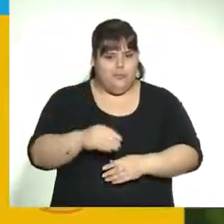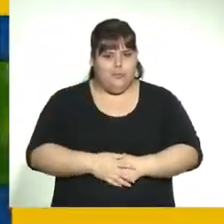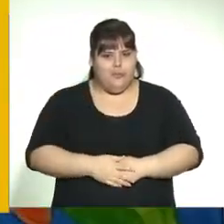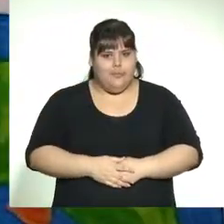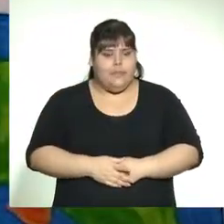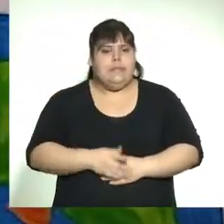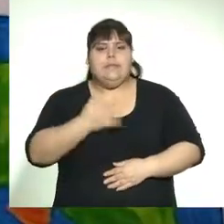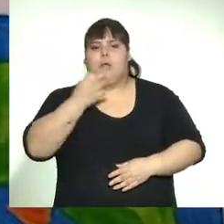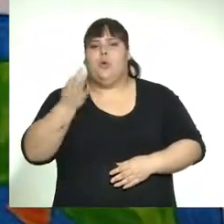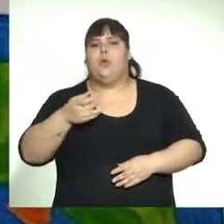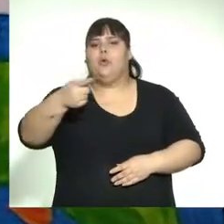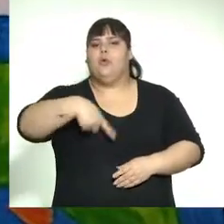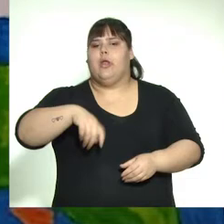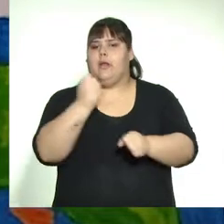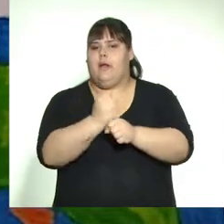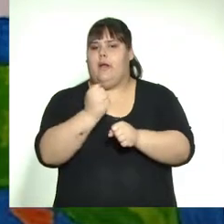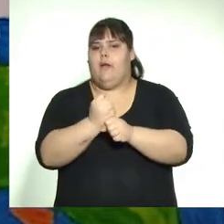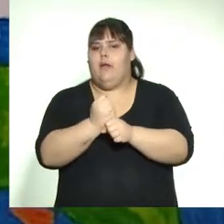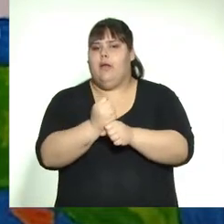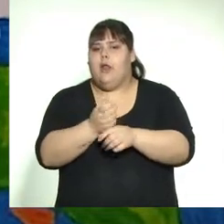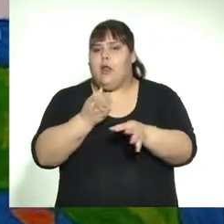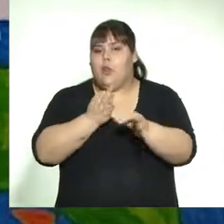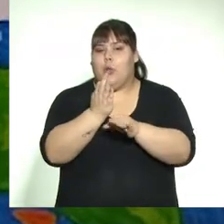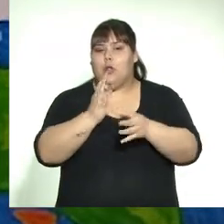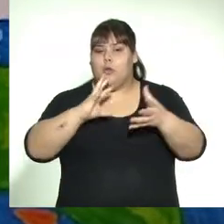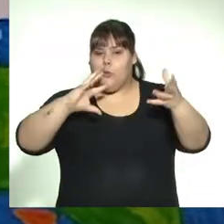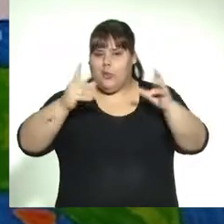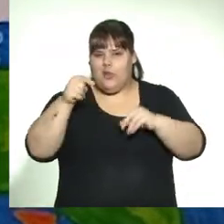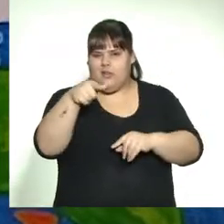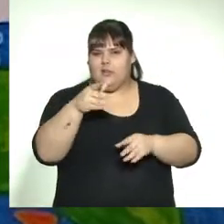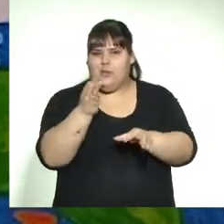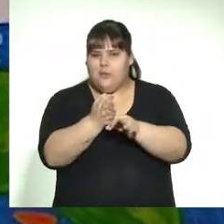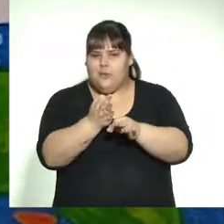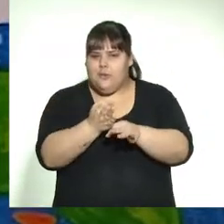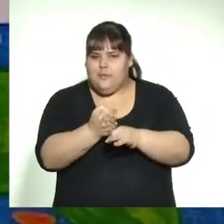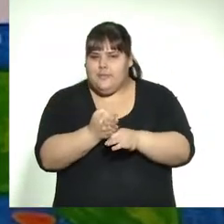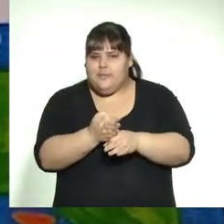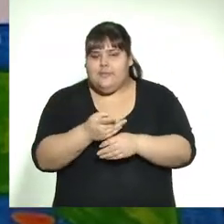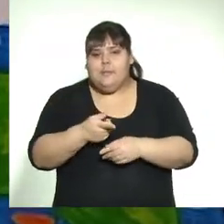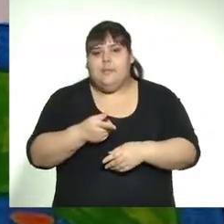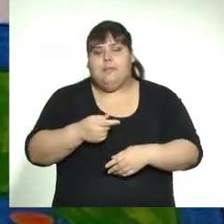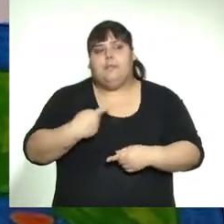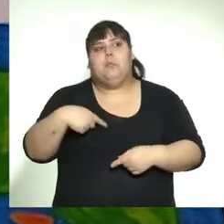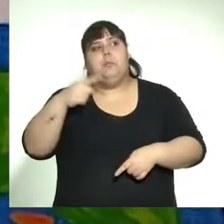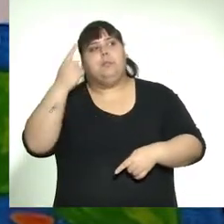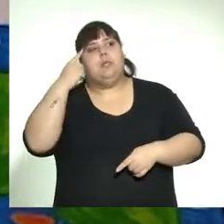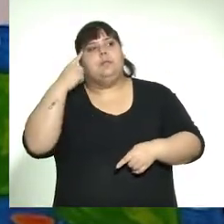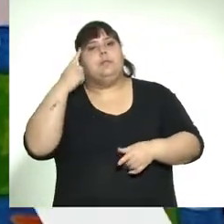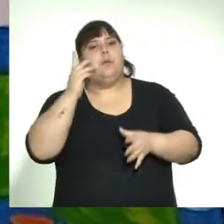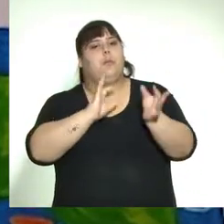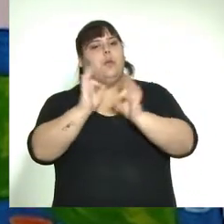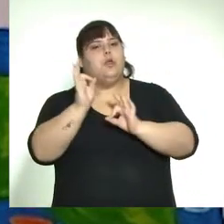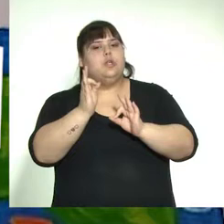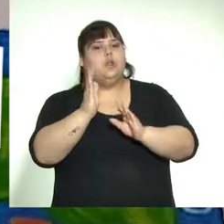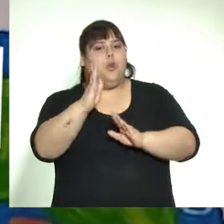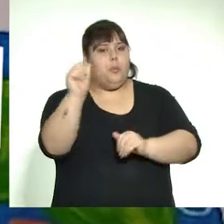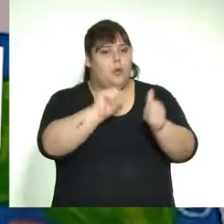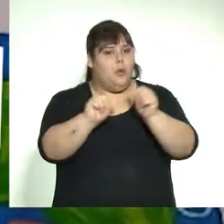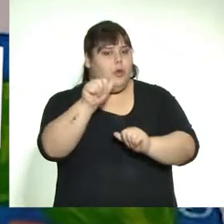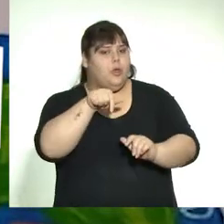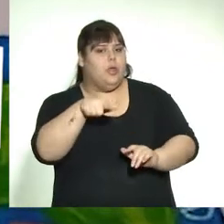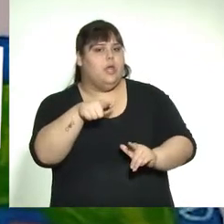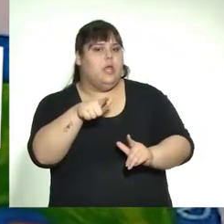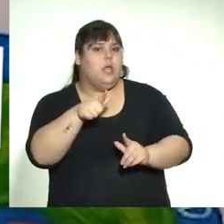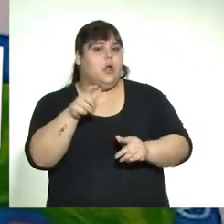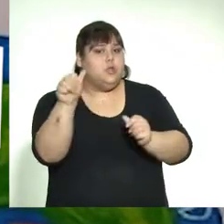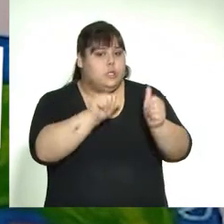ambiente. Seguramente ustedes han trabajado con educación ambiental en sus escuelas. Quizá le viene a la mente algún proyecto de biología